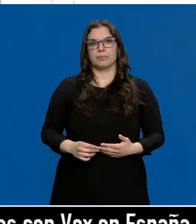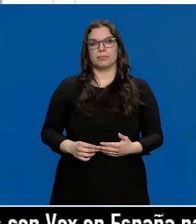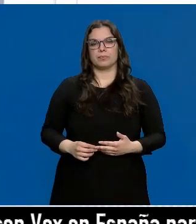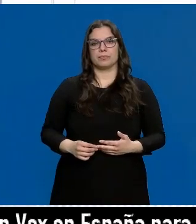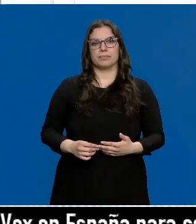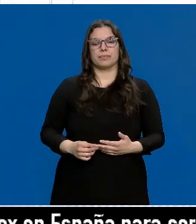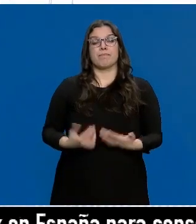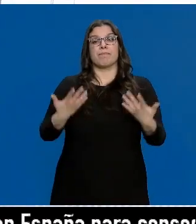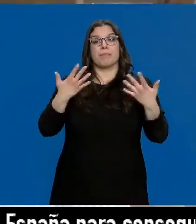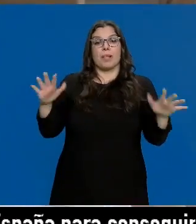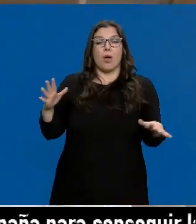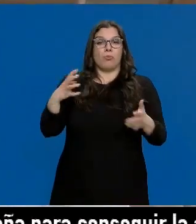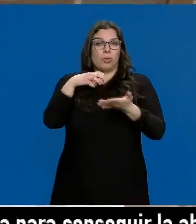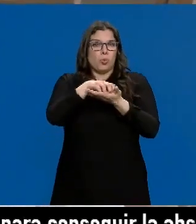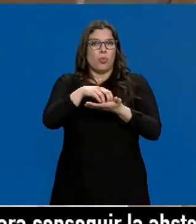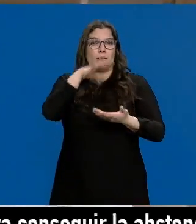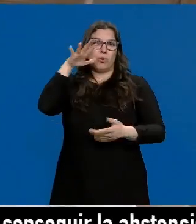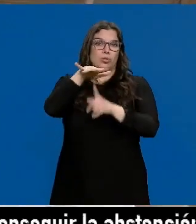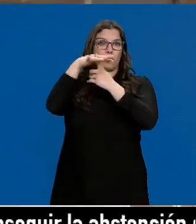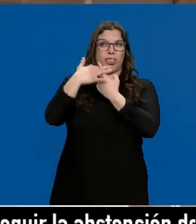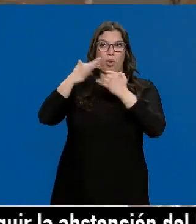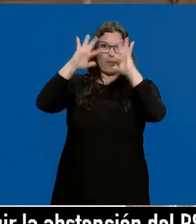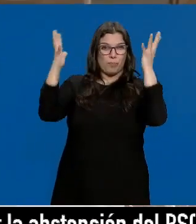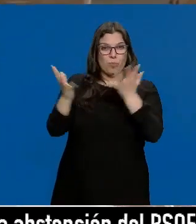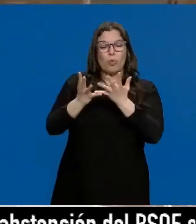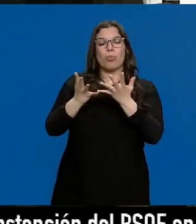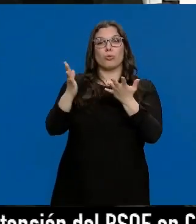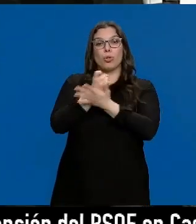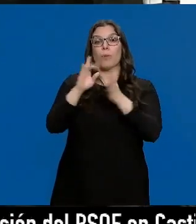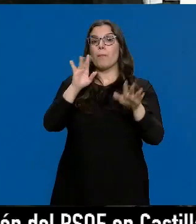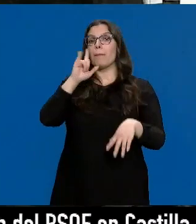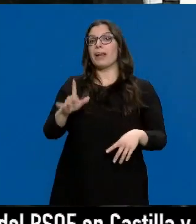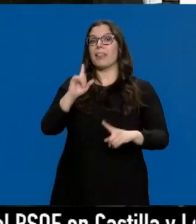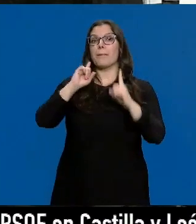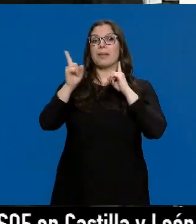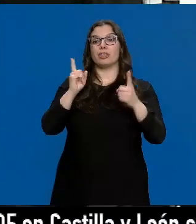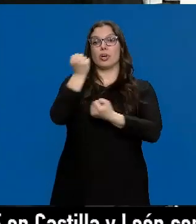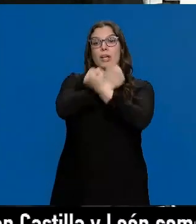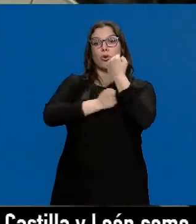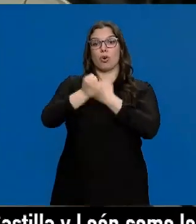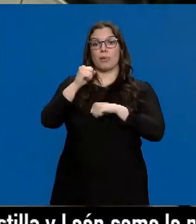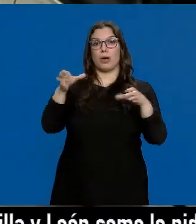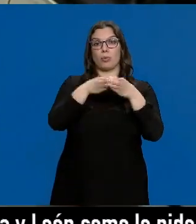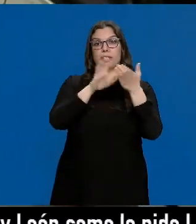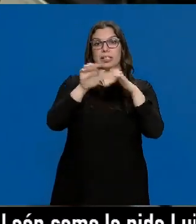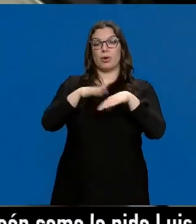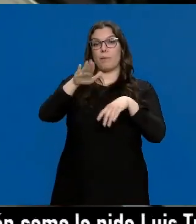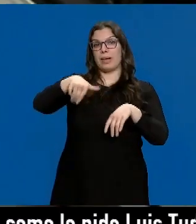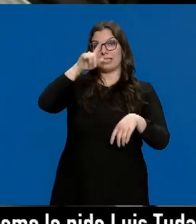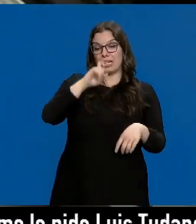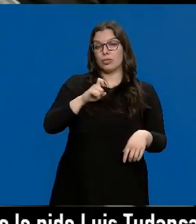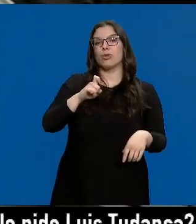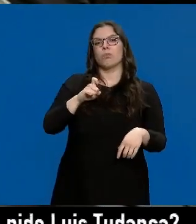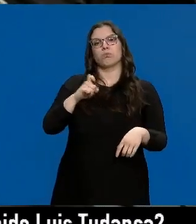A pesar de la incertidumbre por la situación internacional, las previsiones económicas de la Junta para 2022 son